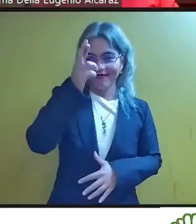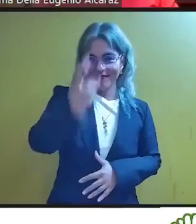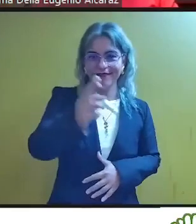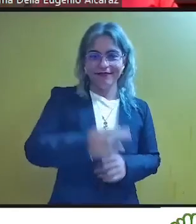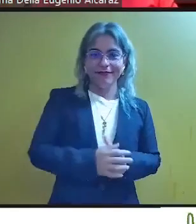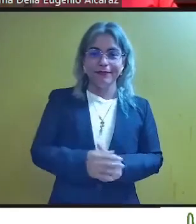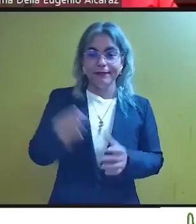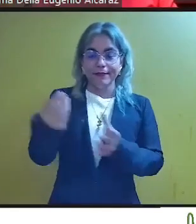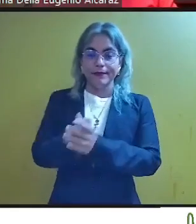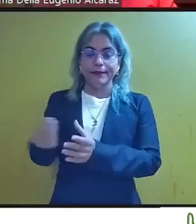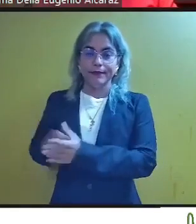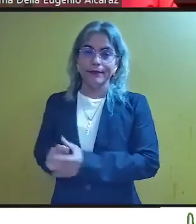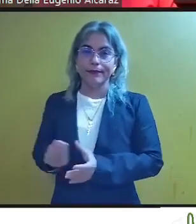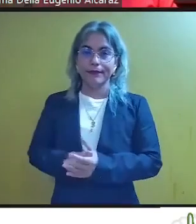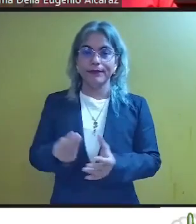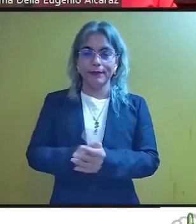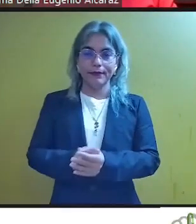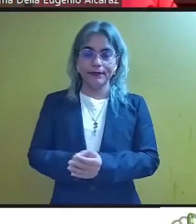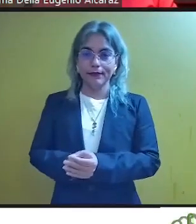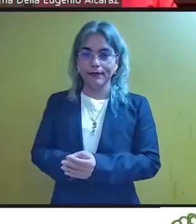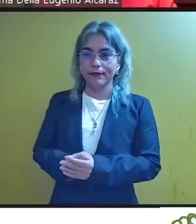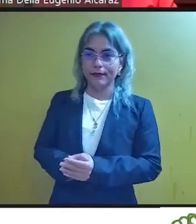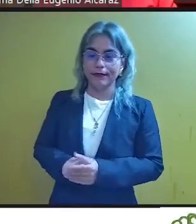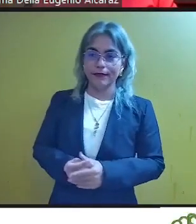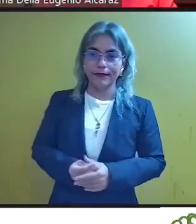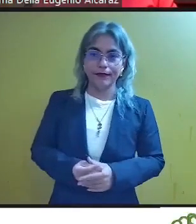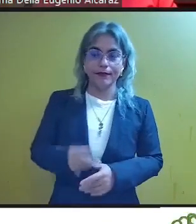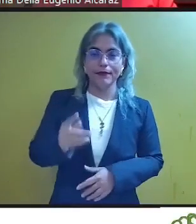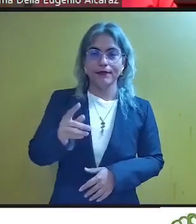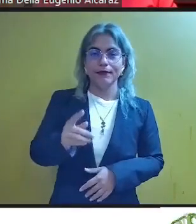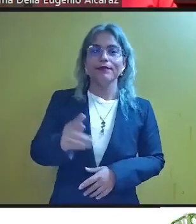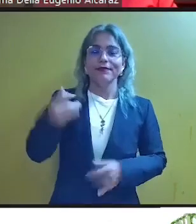al expediente identificado con la clave